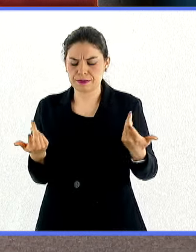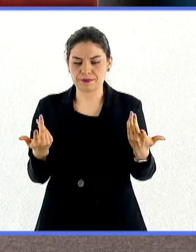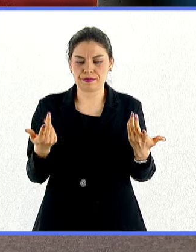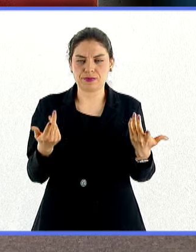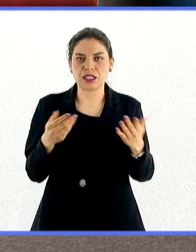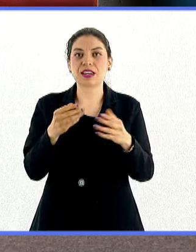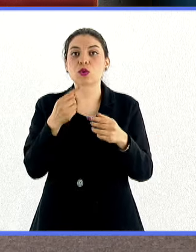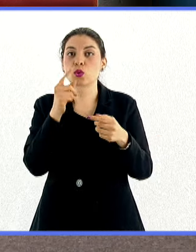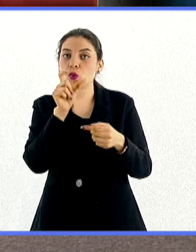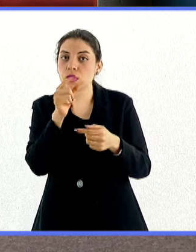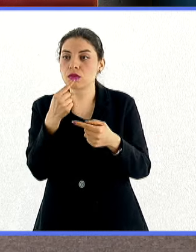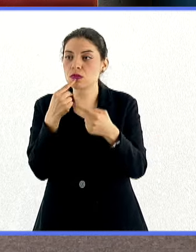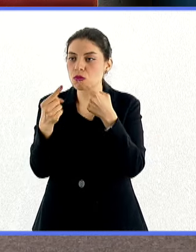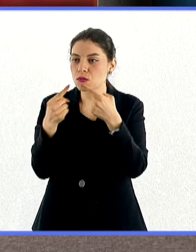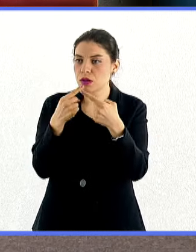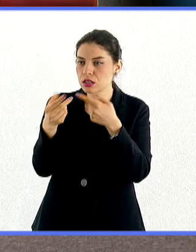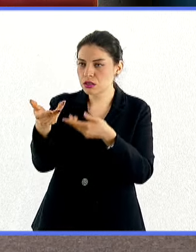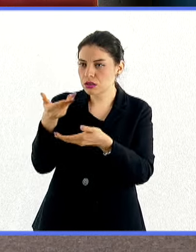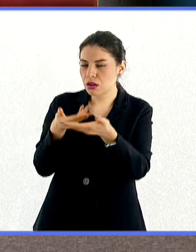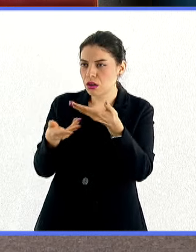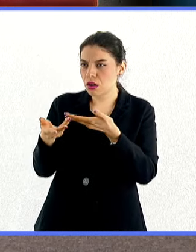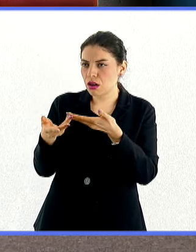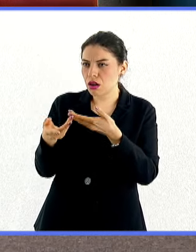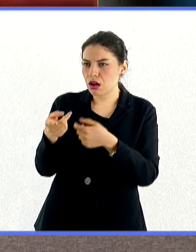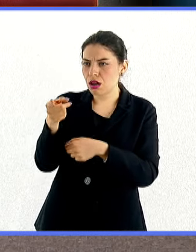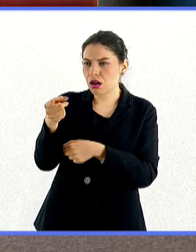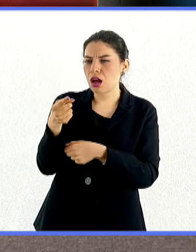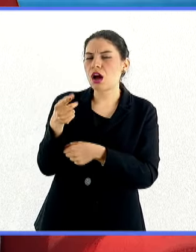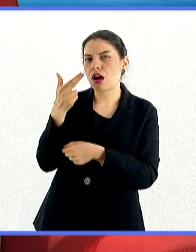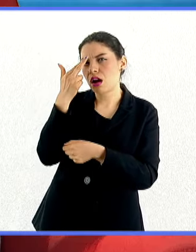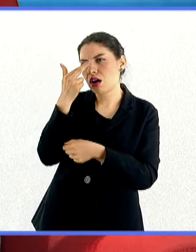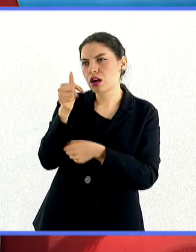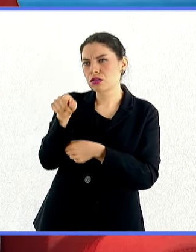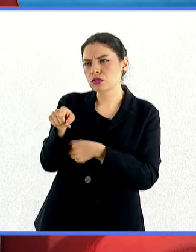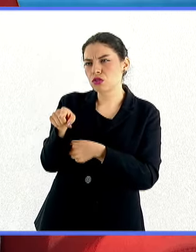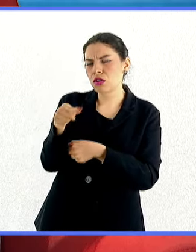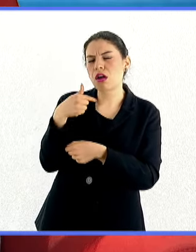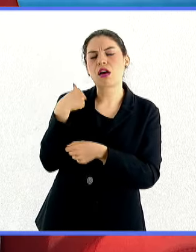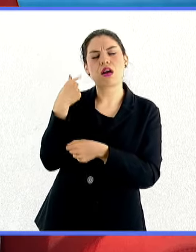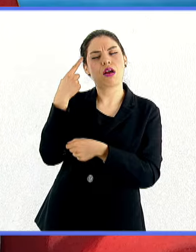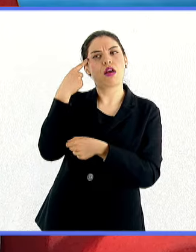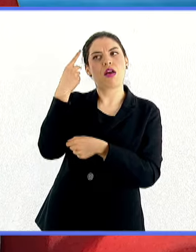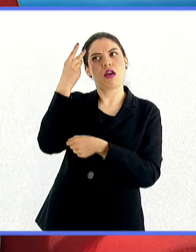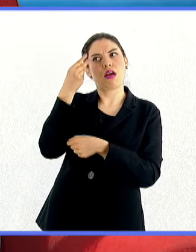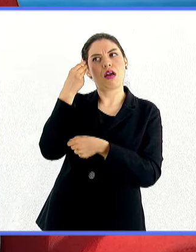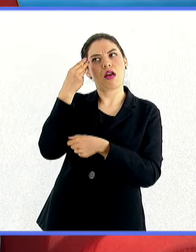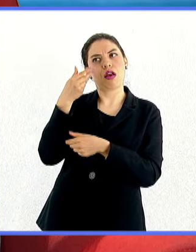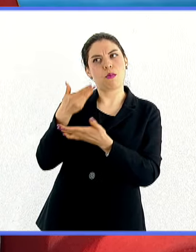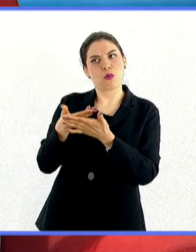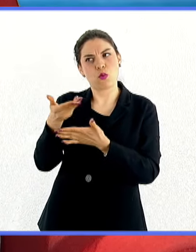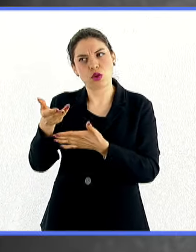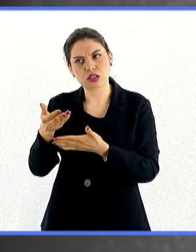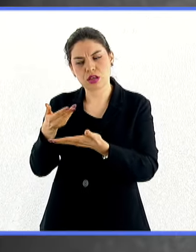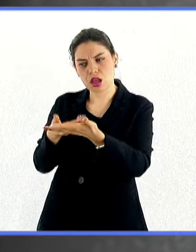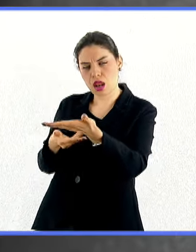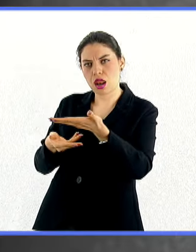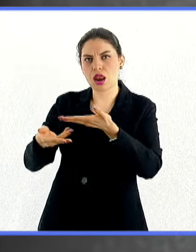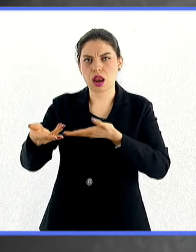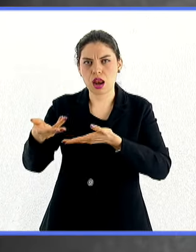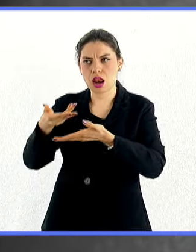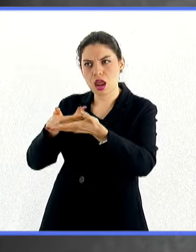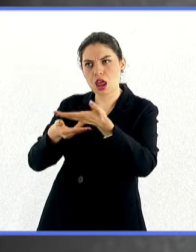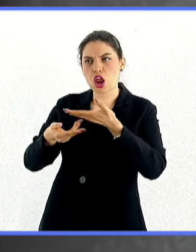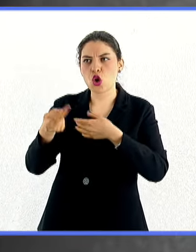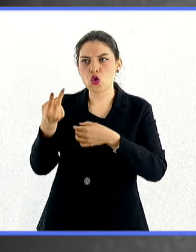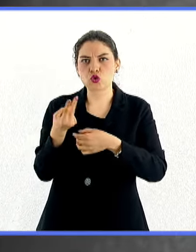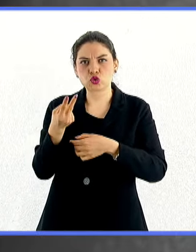digo, ah, pues Rosa tiene razón en esto, recapacito y te propongo otra cosa y entre los dos creamos un tercer producto que